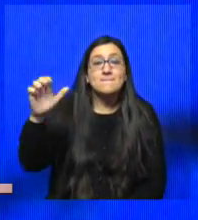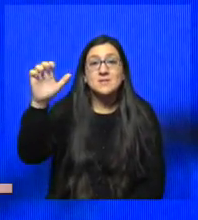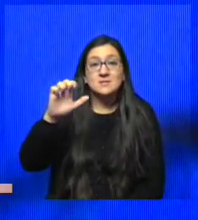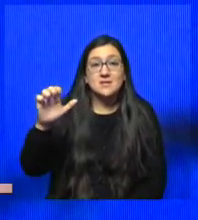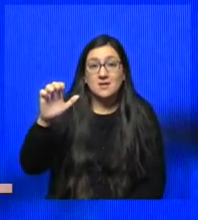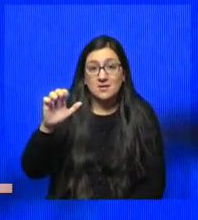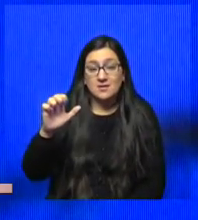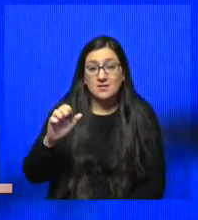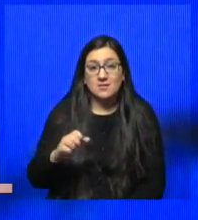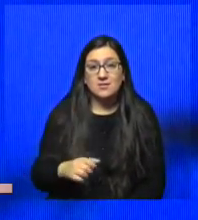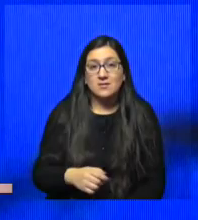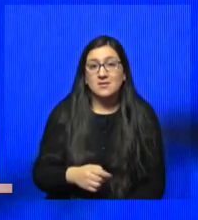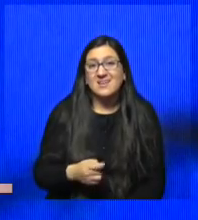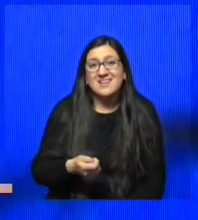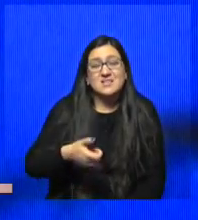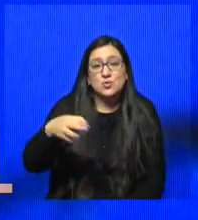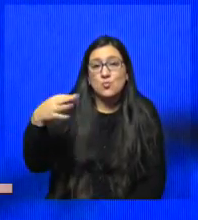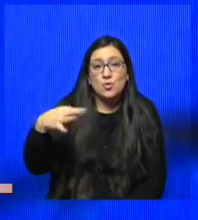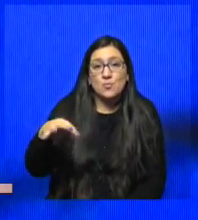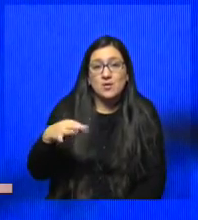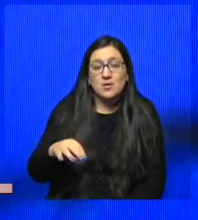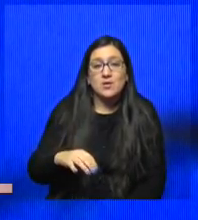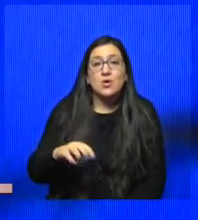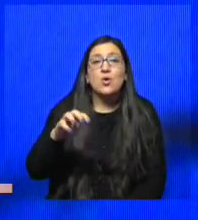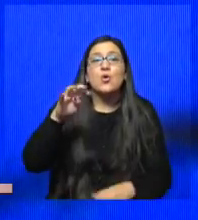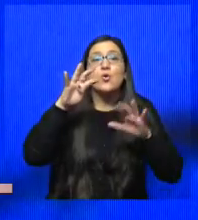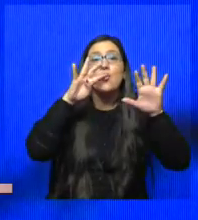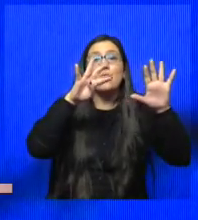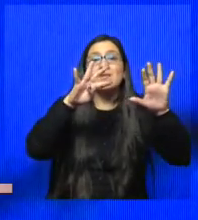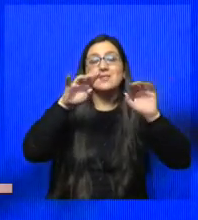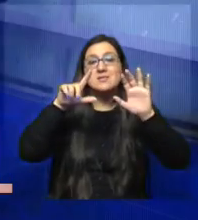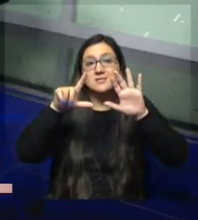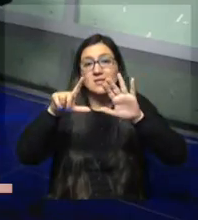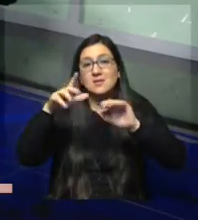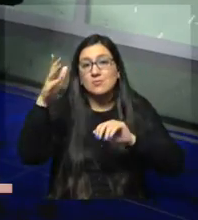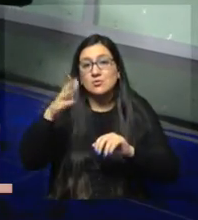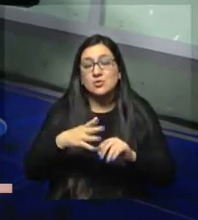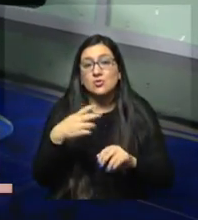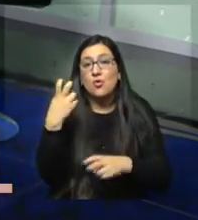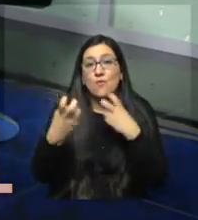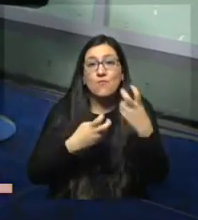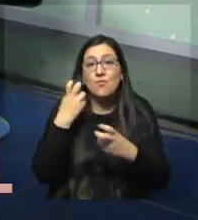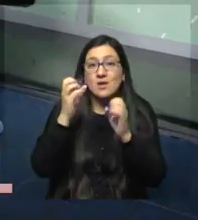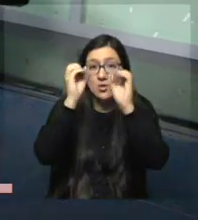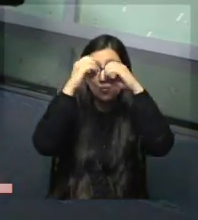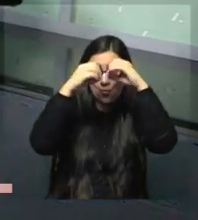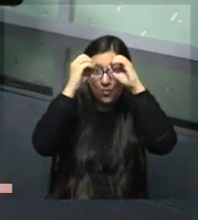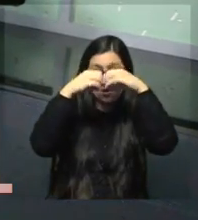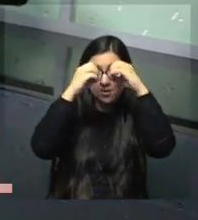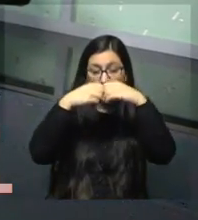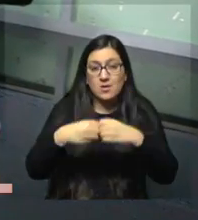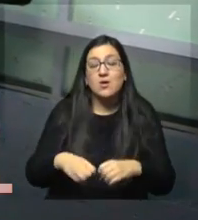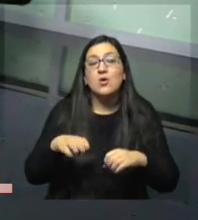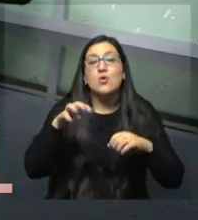buscadores, casi monopólico. ¿Cuánto, claro, qué porcentaje? 97%. 97% se busca a través de Google, digamos. Sí, 96,7 para